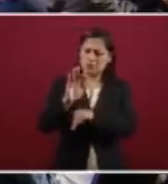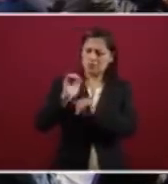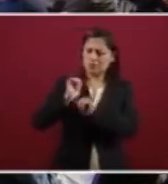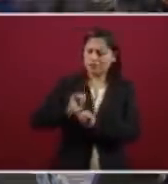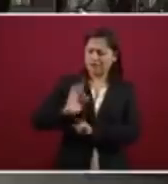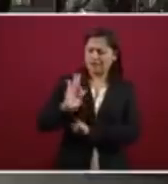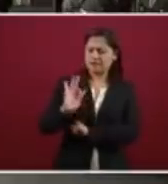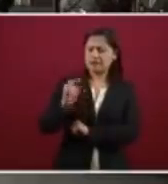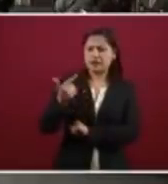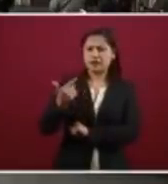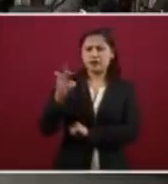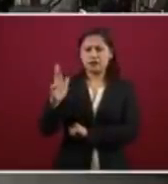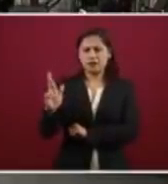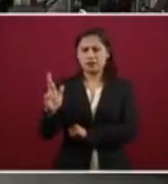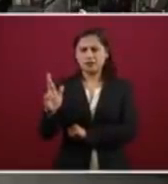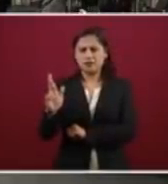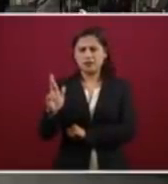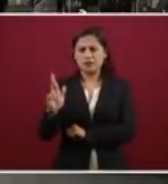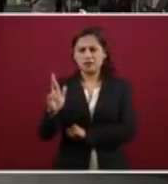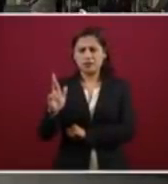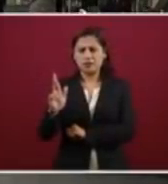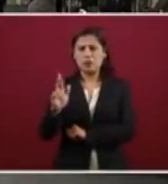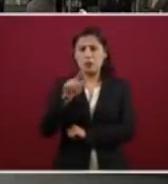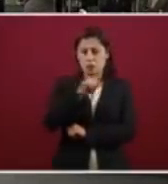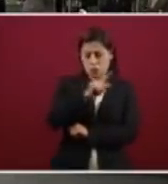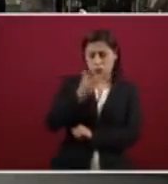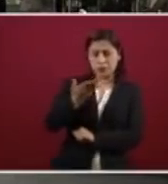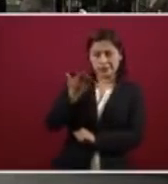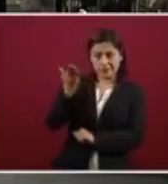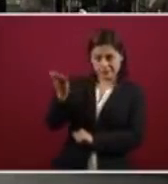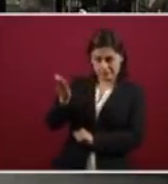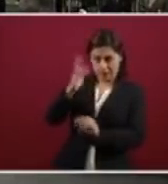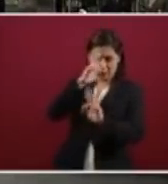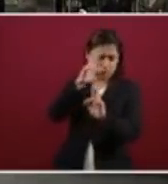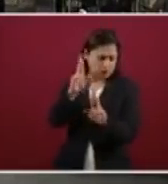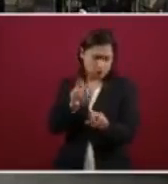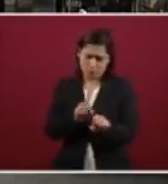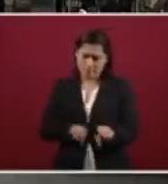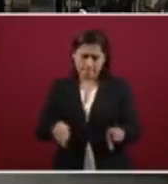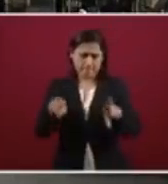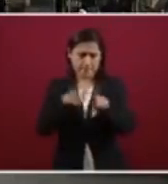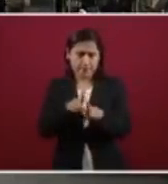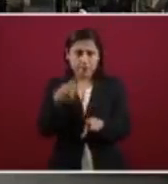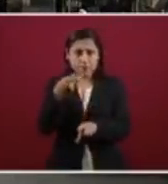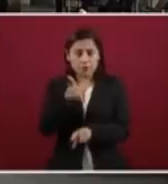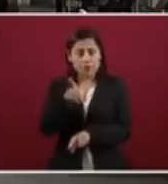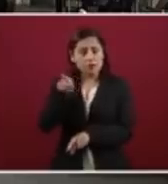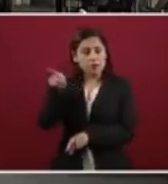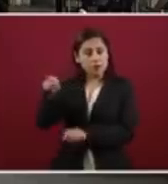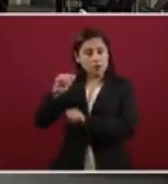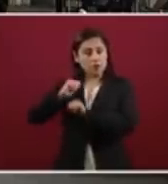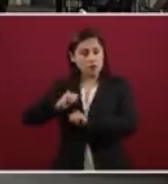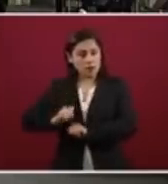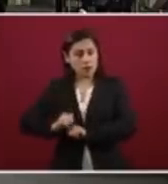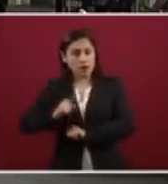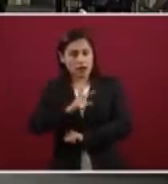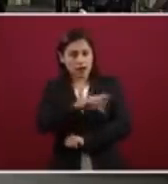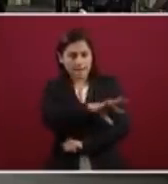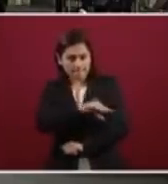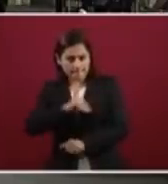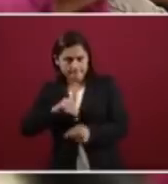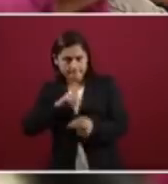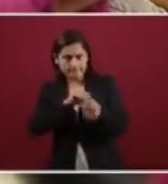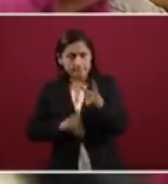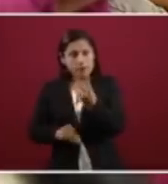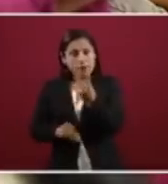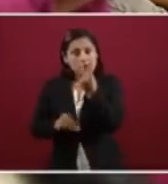usted le pediría con ese respeto que retome estas dos líneas en particular, se lo comento porque la misma CNDH se ha pronunciado en diversas